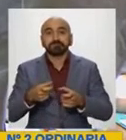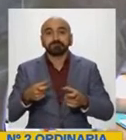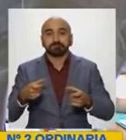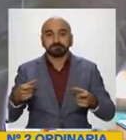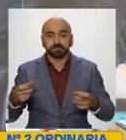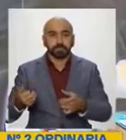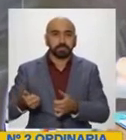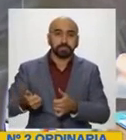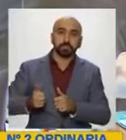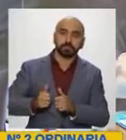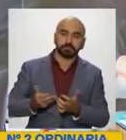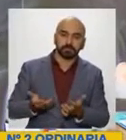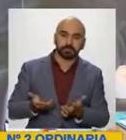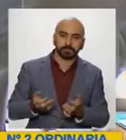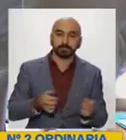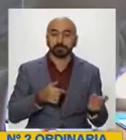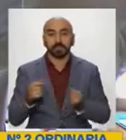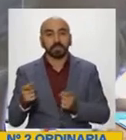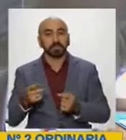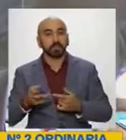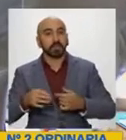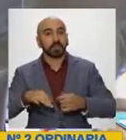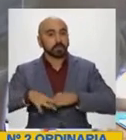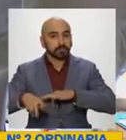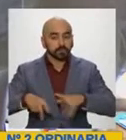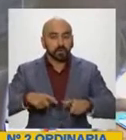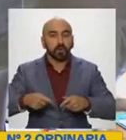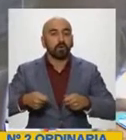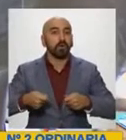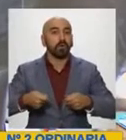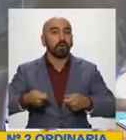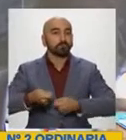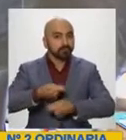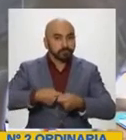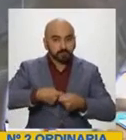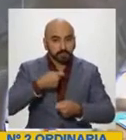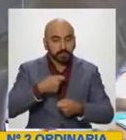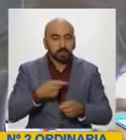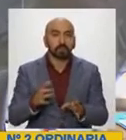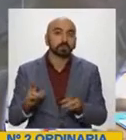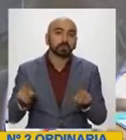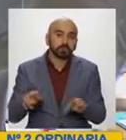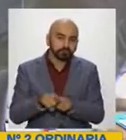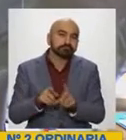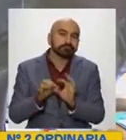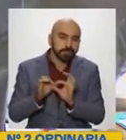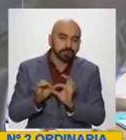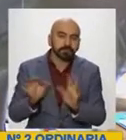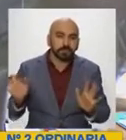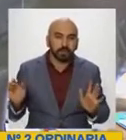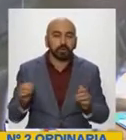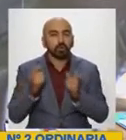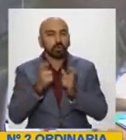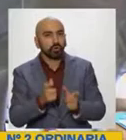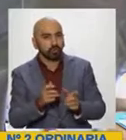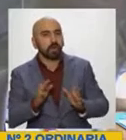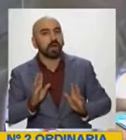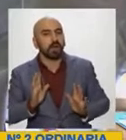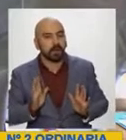el contrabando, gracias al estado de excepción se ha controlado de alguna medida. Yo estoy